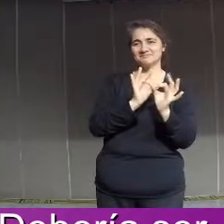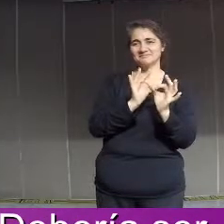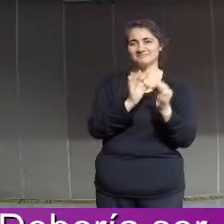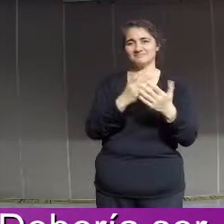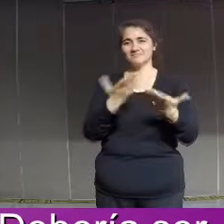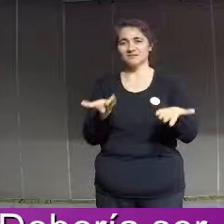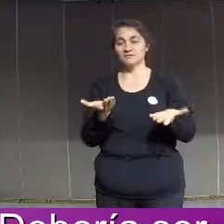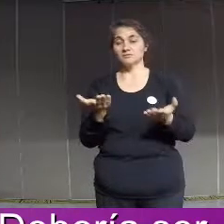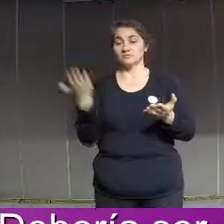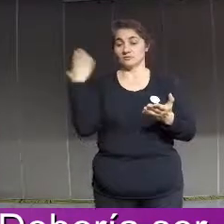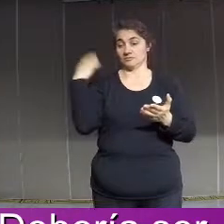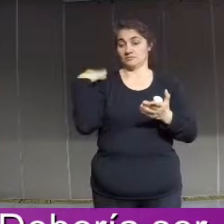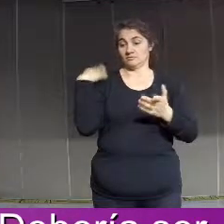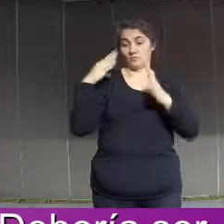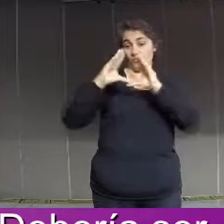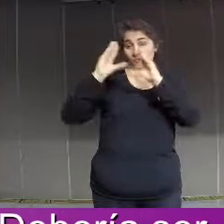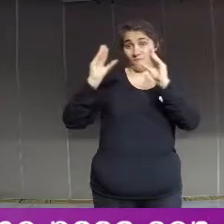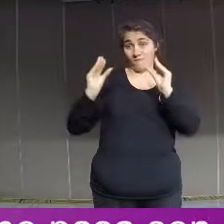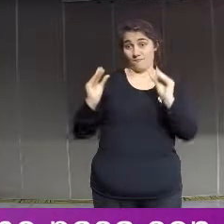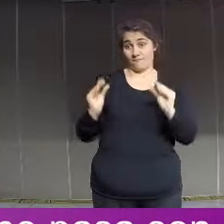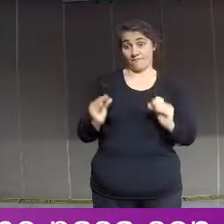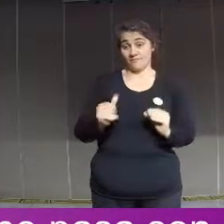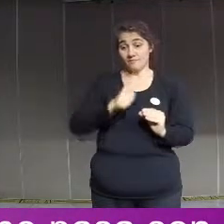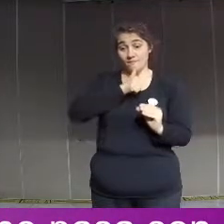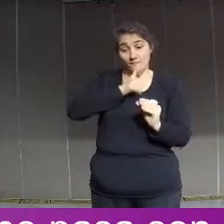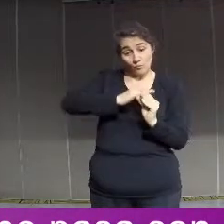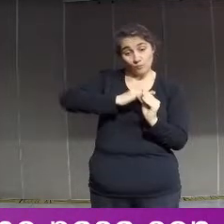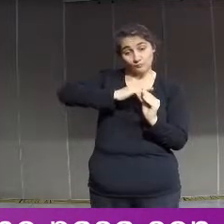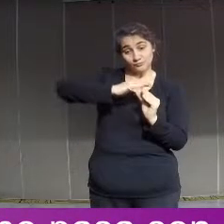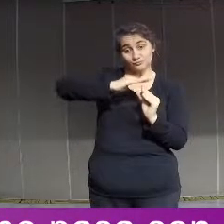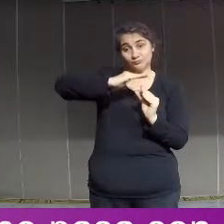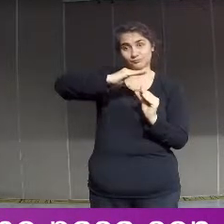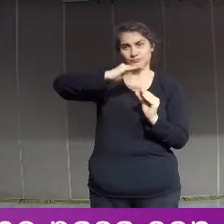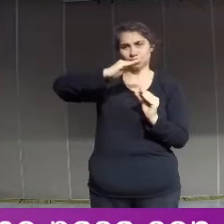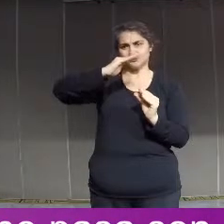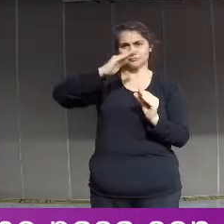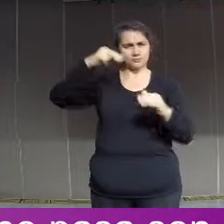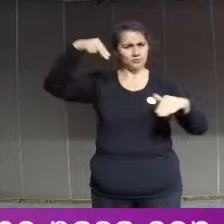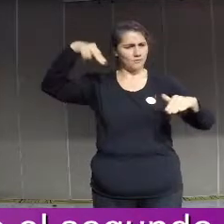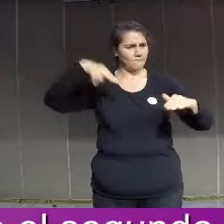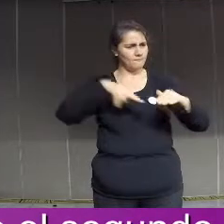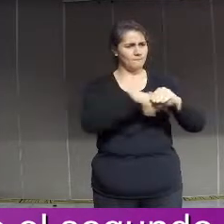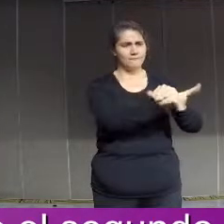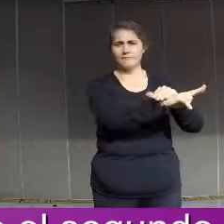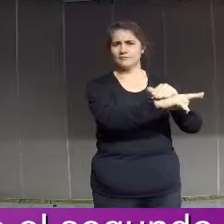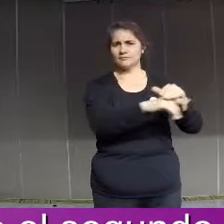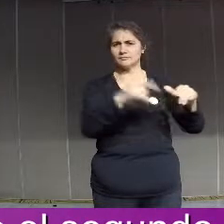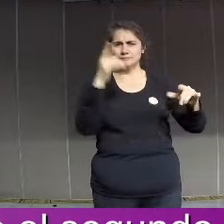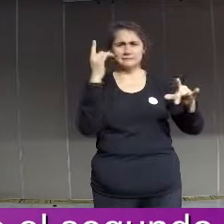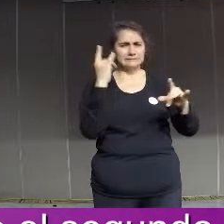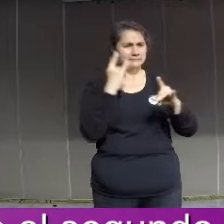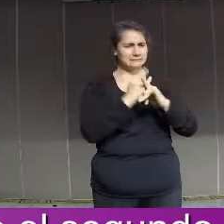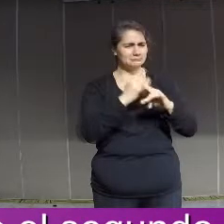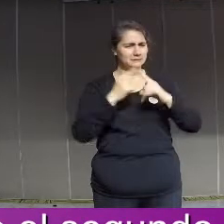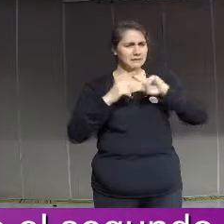una neumonía aspirativa catastrófica que el paciente termine internado, sino que la microaspiración o a veces